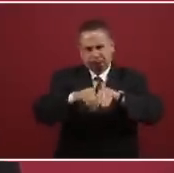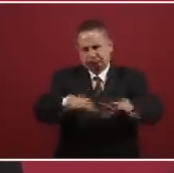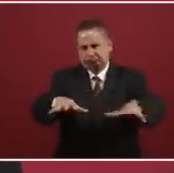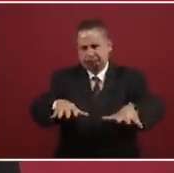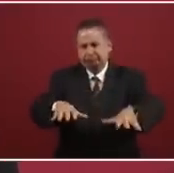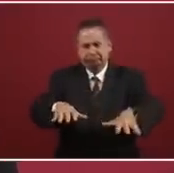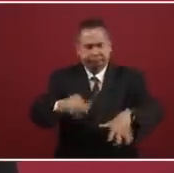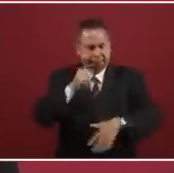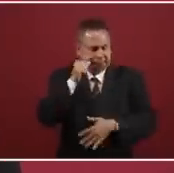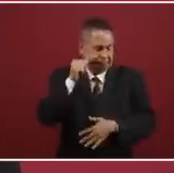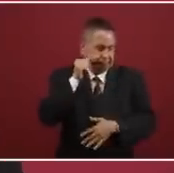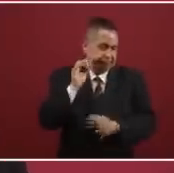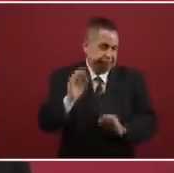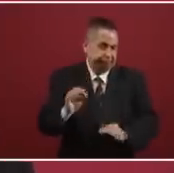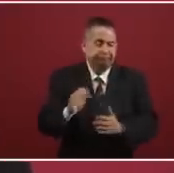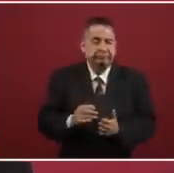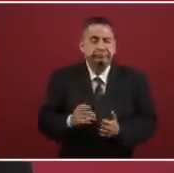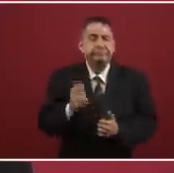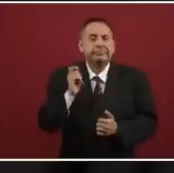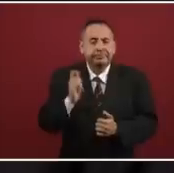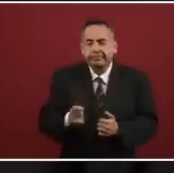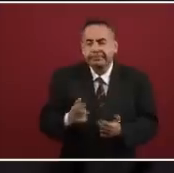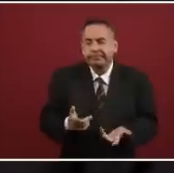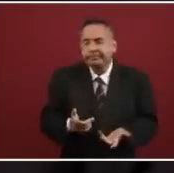información que